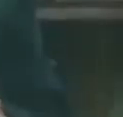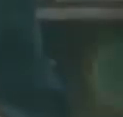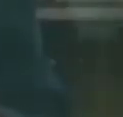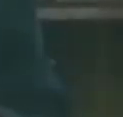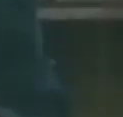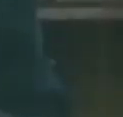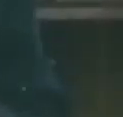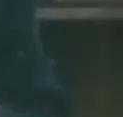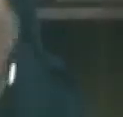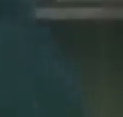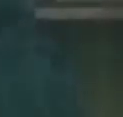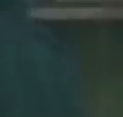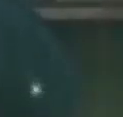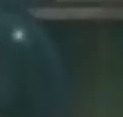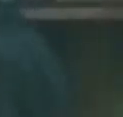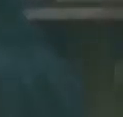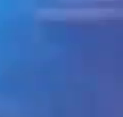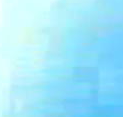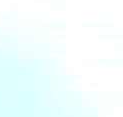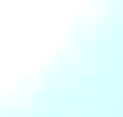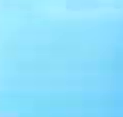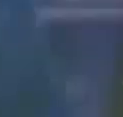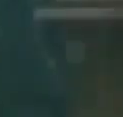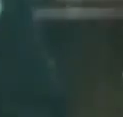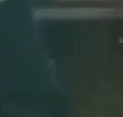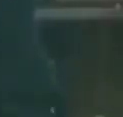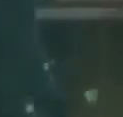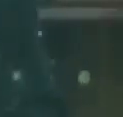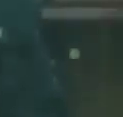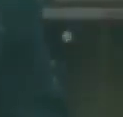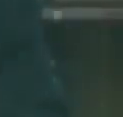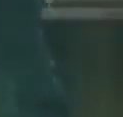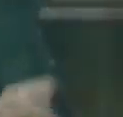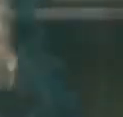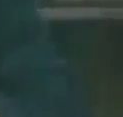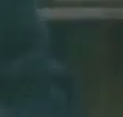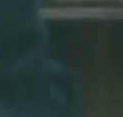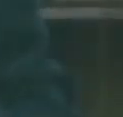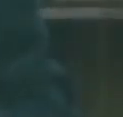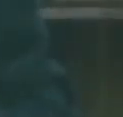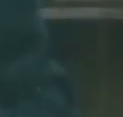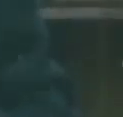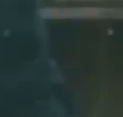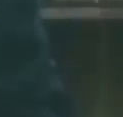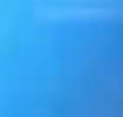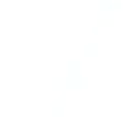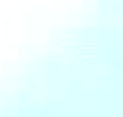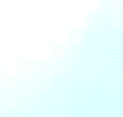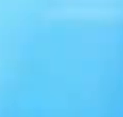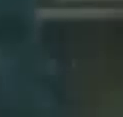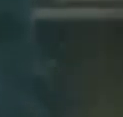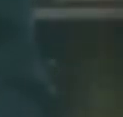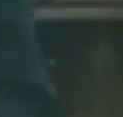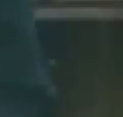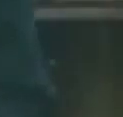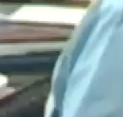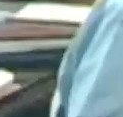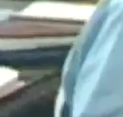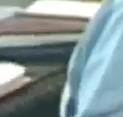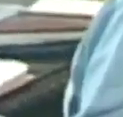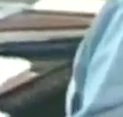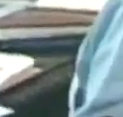también muy criticado por un pueblo, y con razones. Y estas son algunas de las razones. Falta